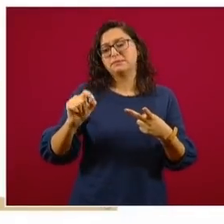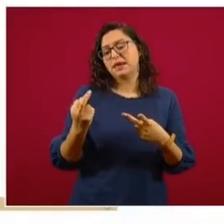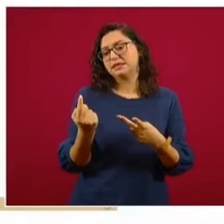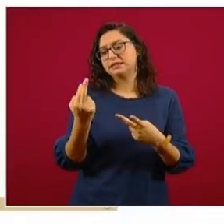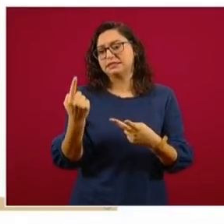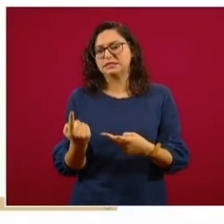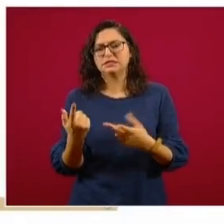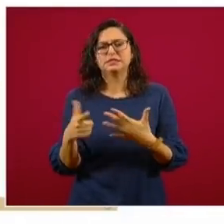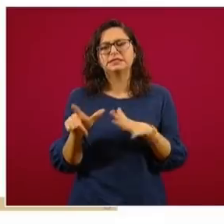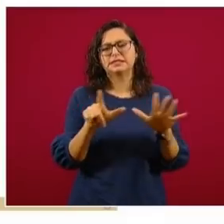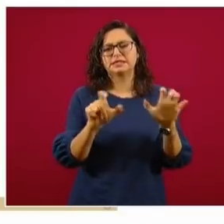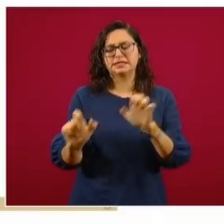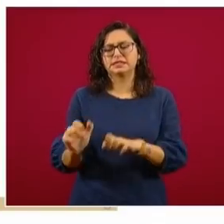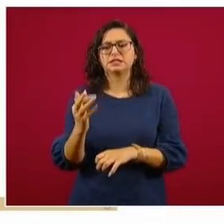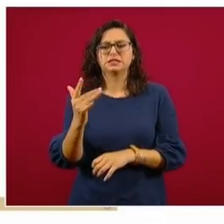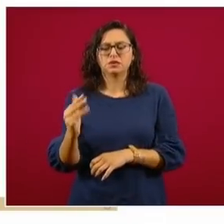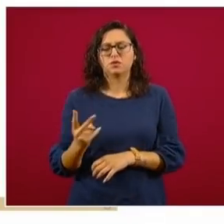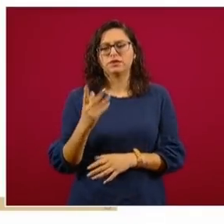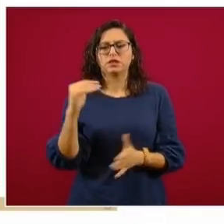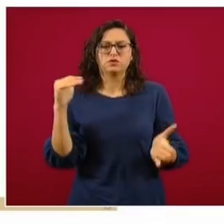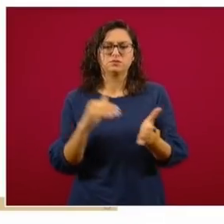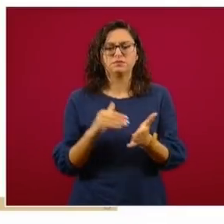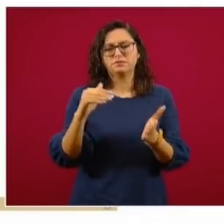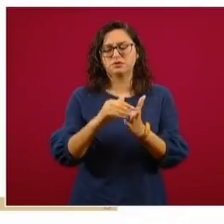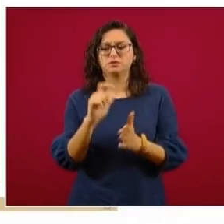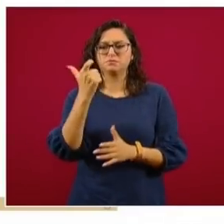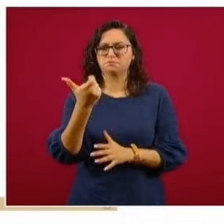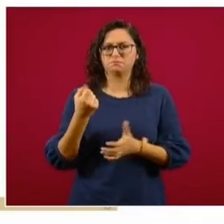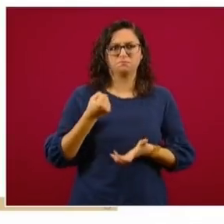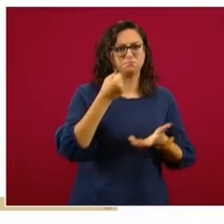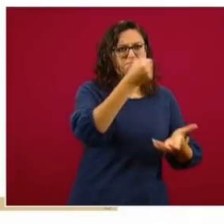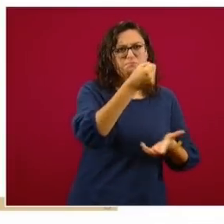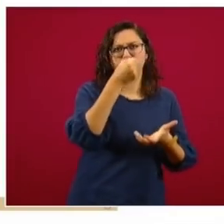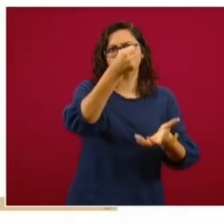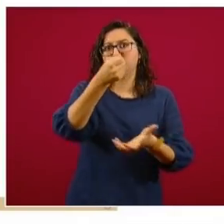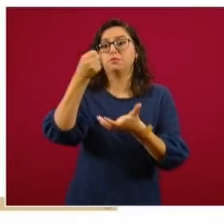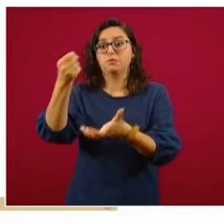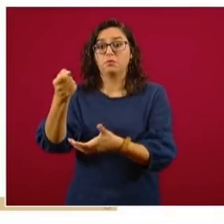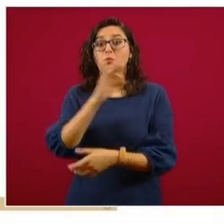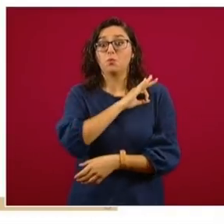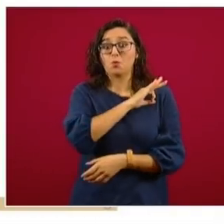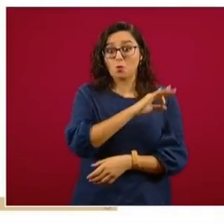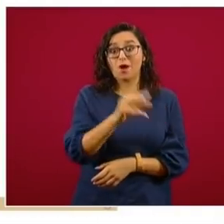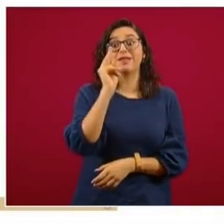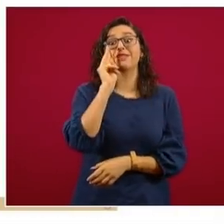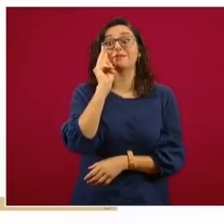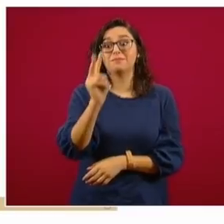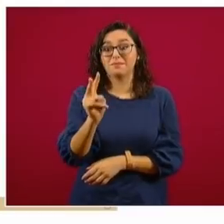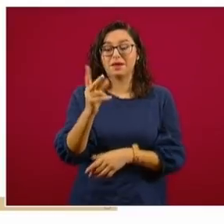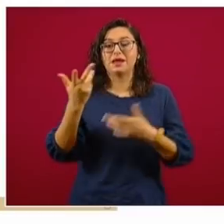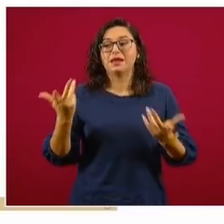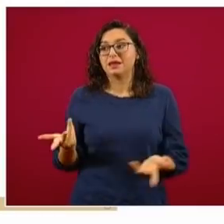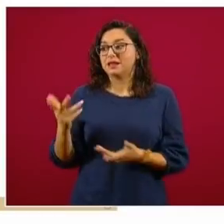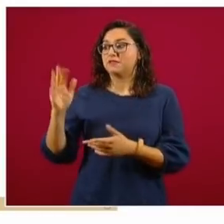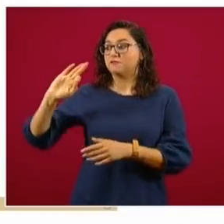son 752,000 millones de pesos. Como pueden ver, nada más entre las aportaciones a entidades